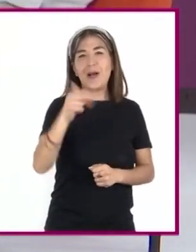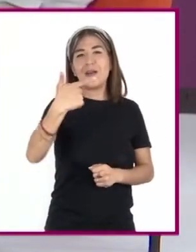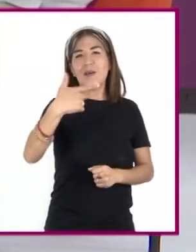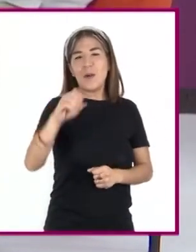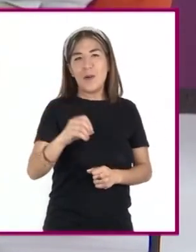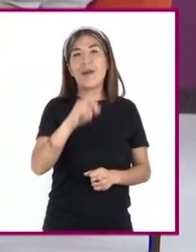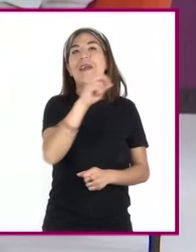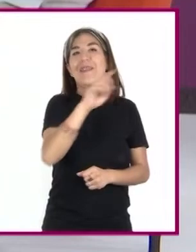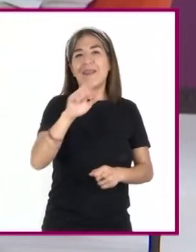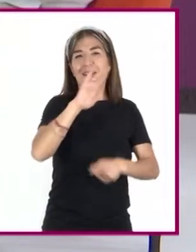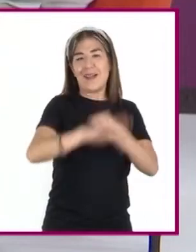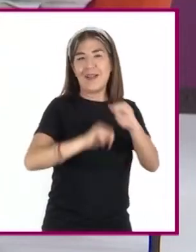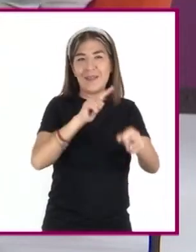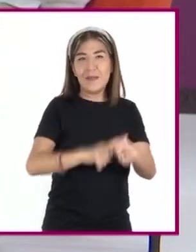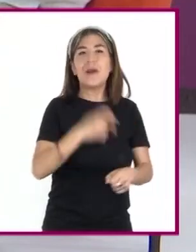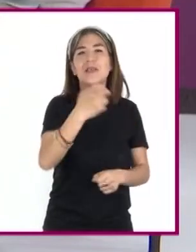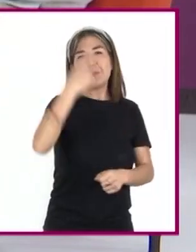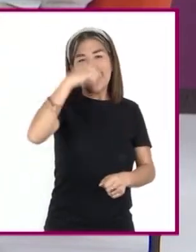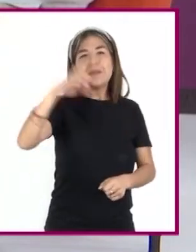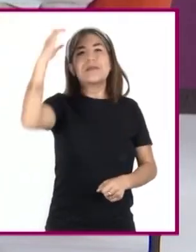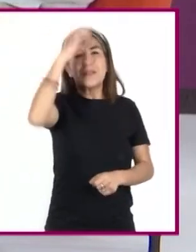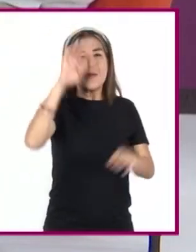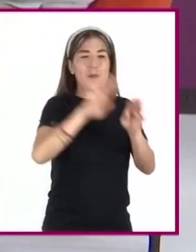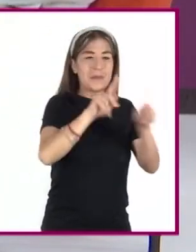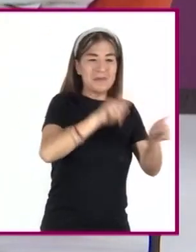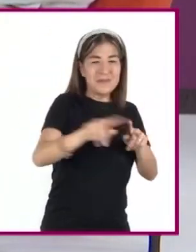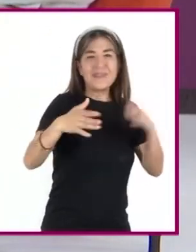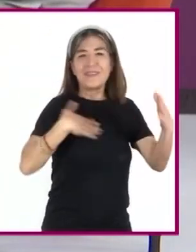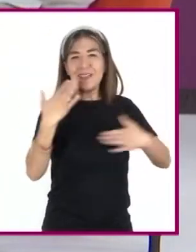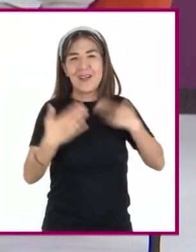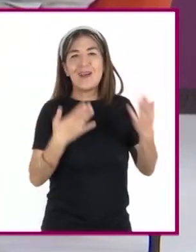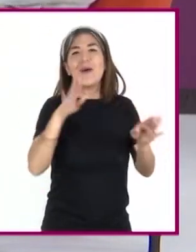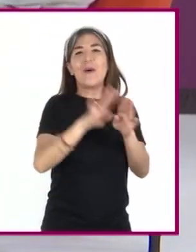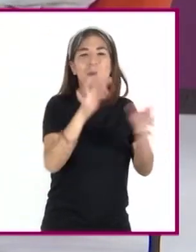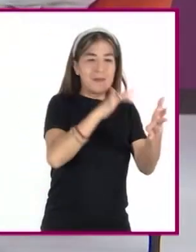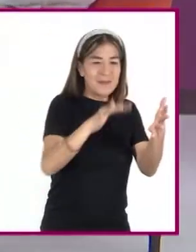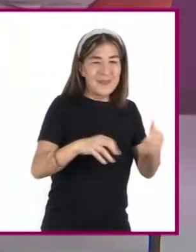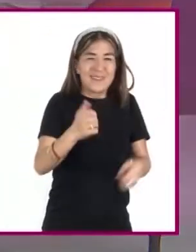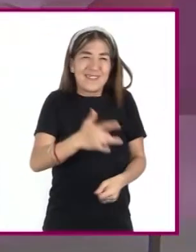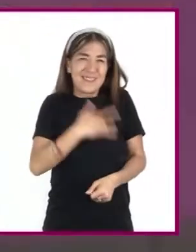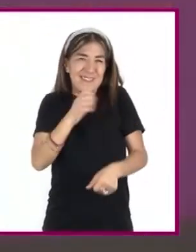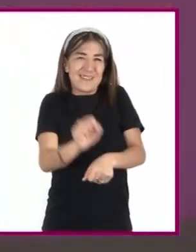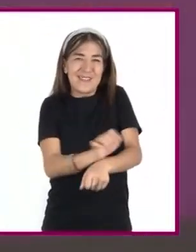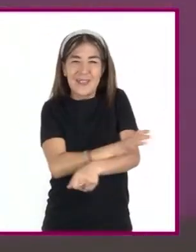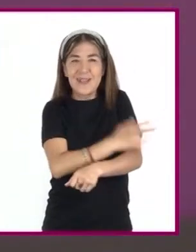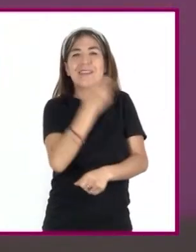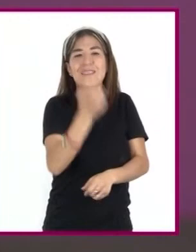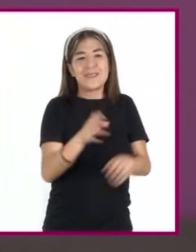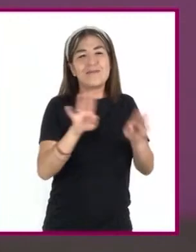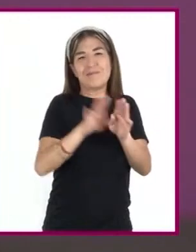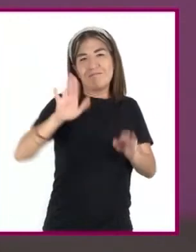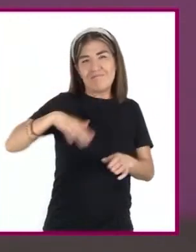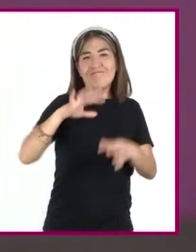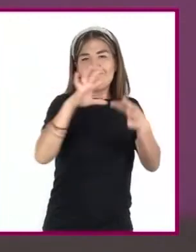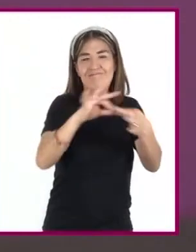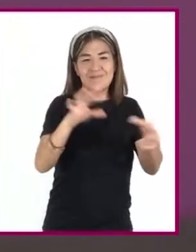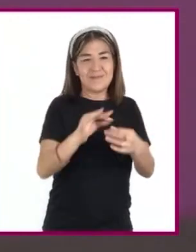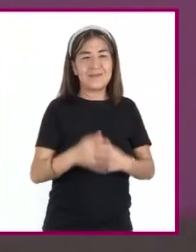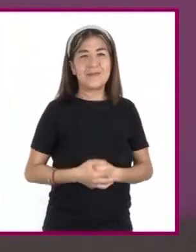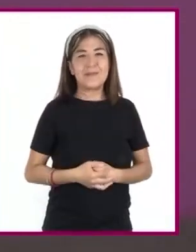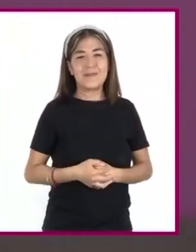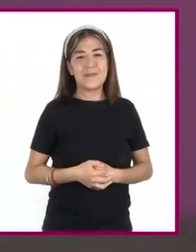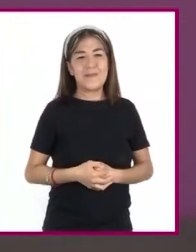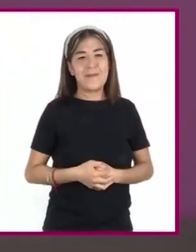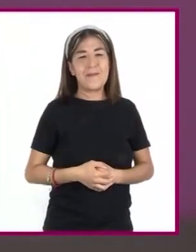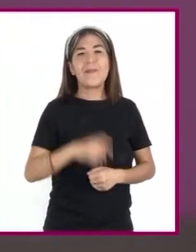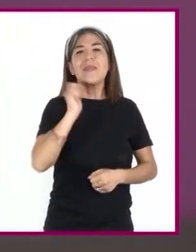todos van referidos a hacer ciencia también divertida a través de la lectura, de la inspiración, como decíamos hace un momento,